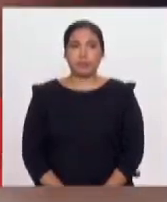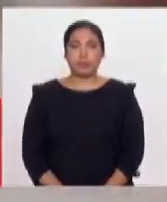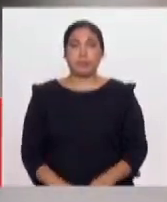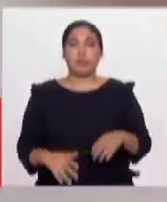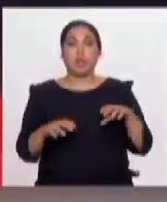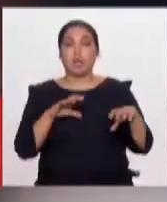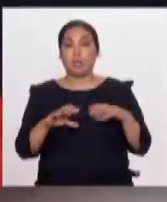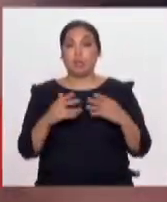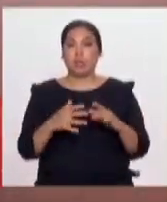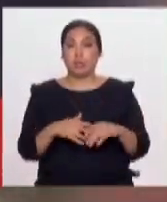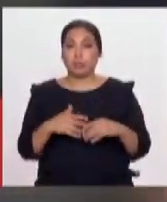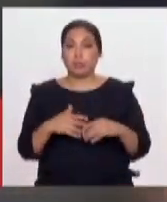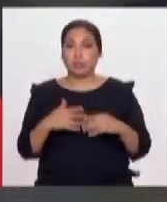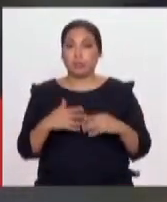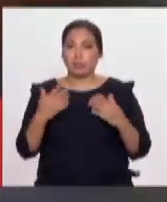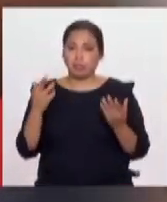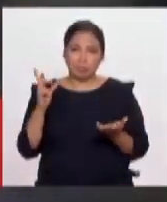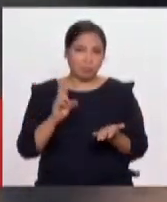acciones han sido